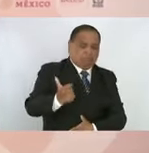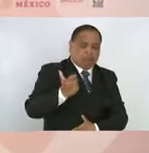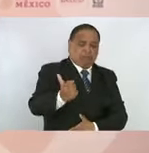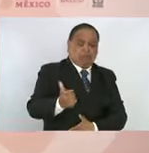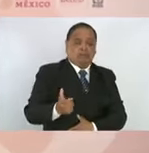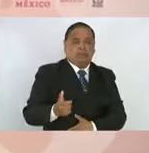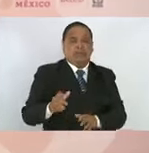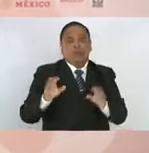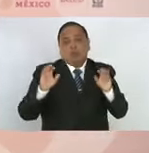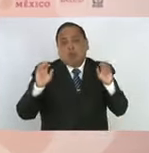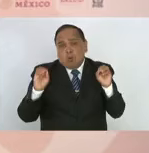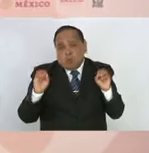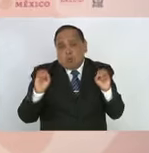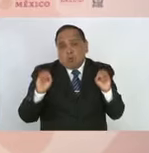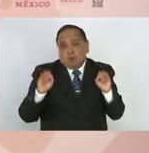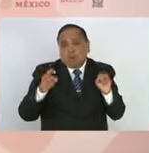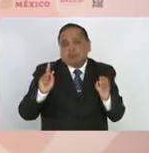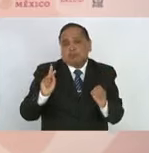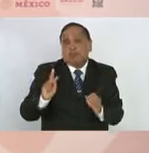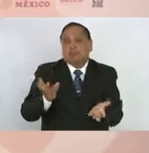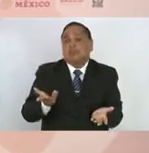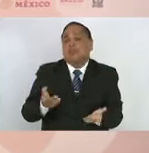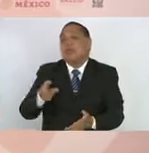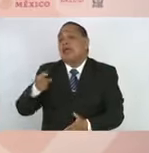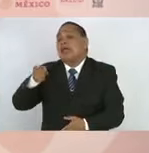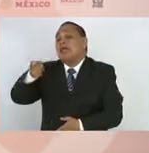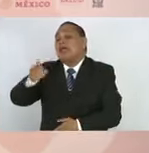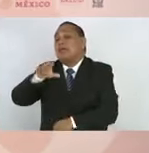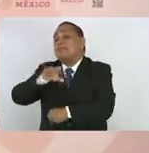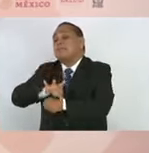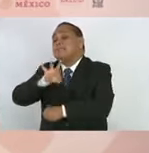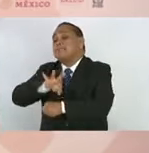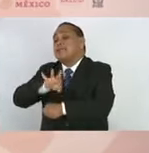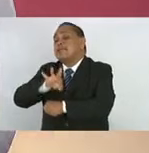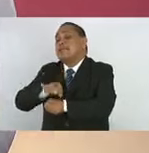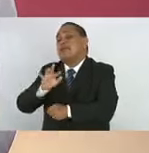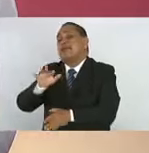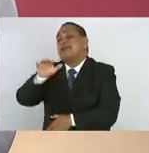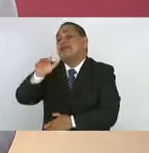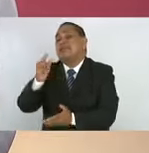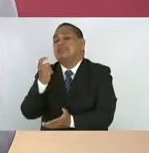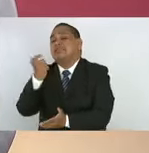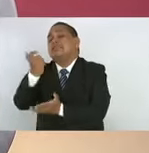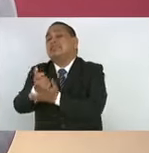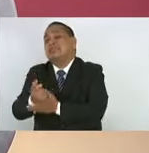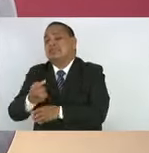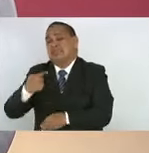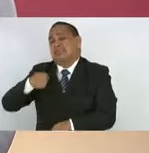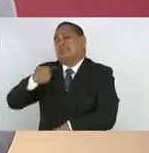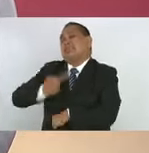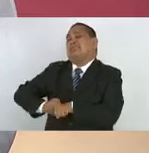o una consulta o una atención médica.